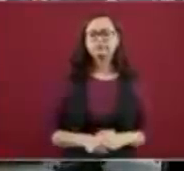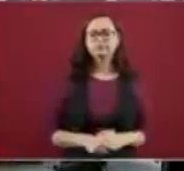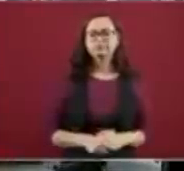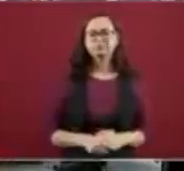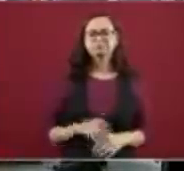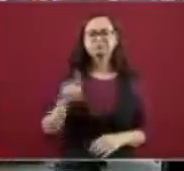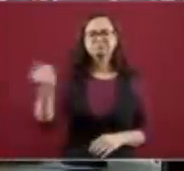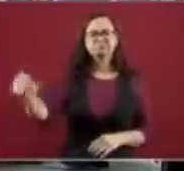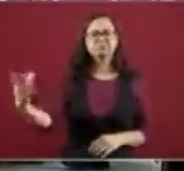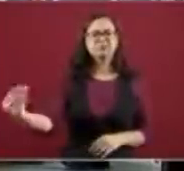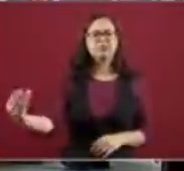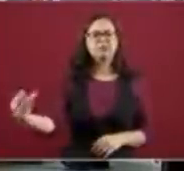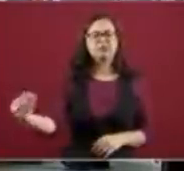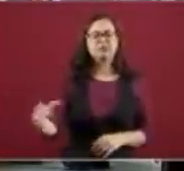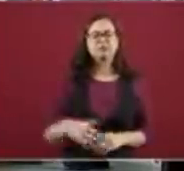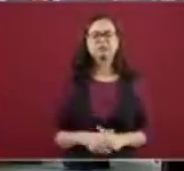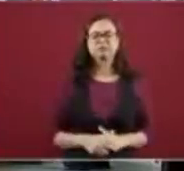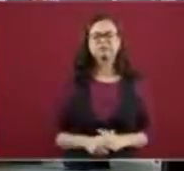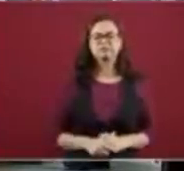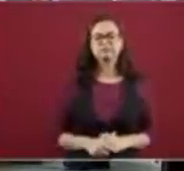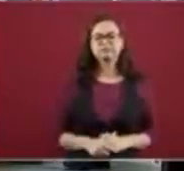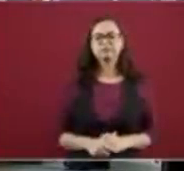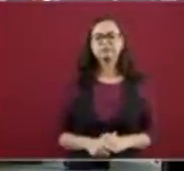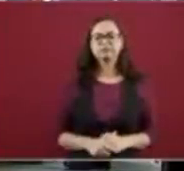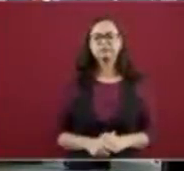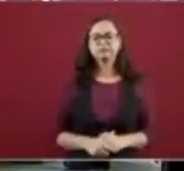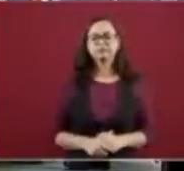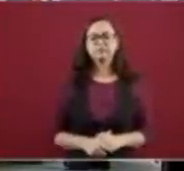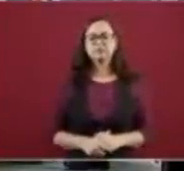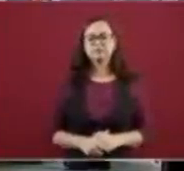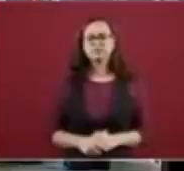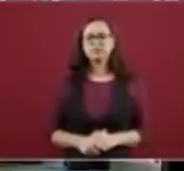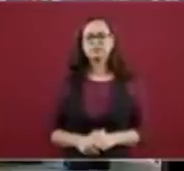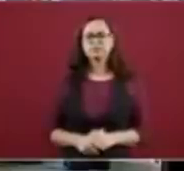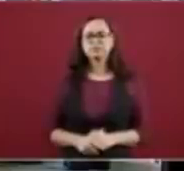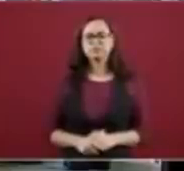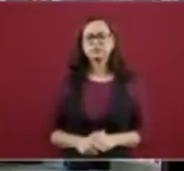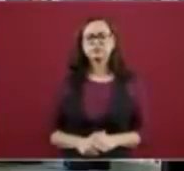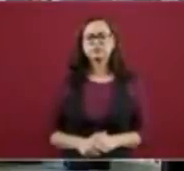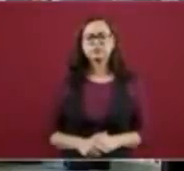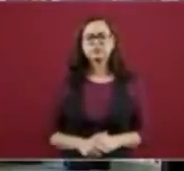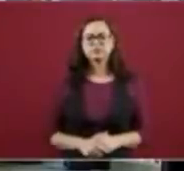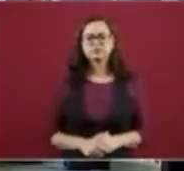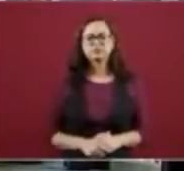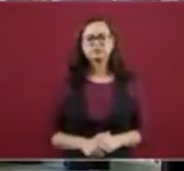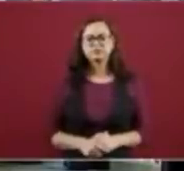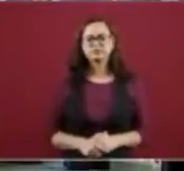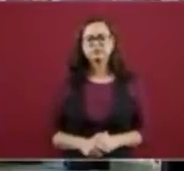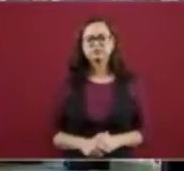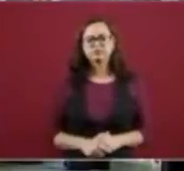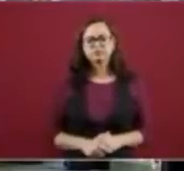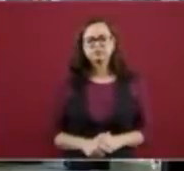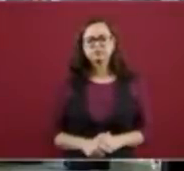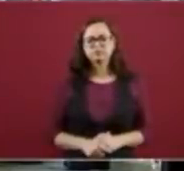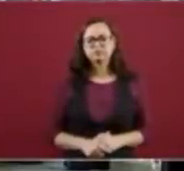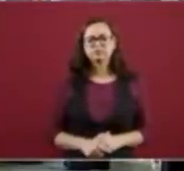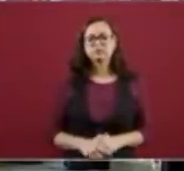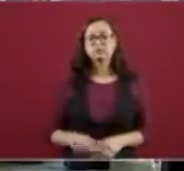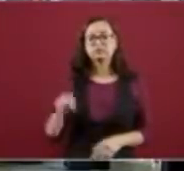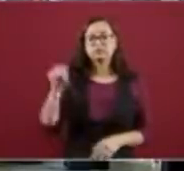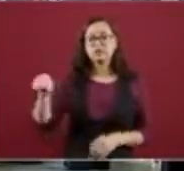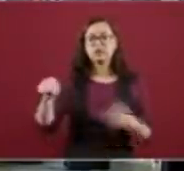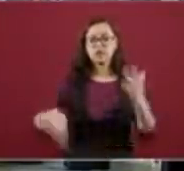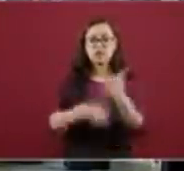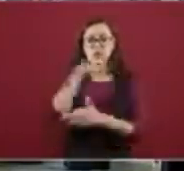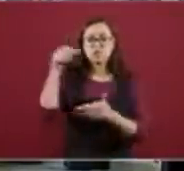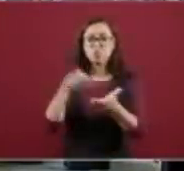Para las habitaciones, para las casas de la Guardia Nacional, ¿a cuánto de territorio, cuánto se va a destinar a ese espacio?